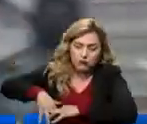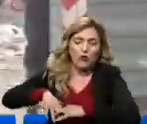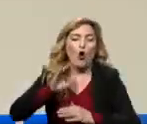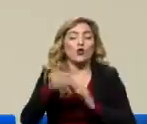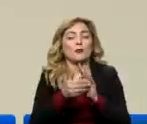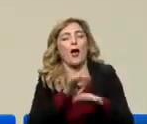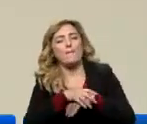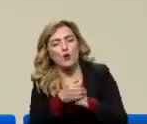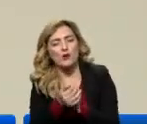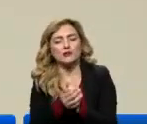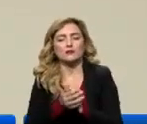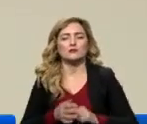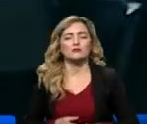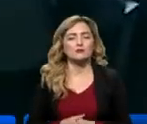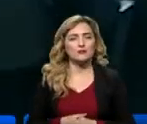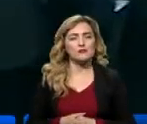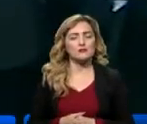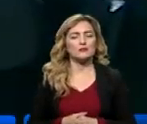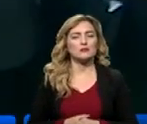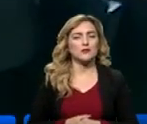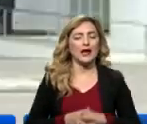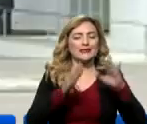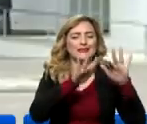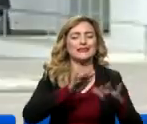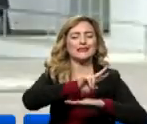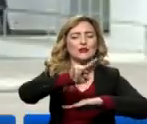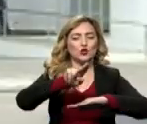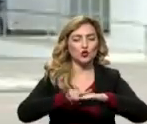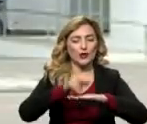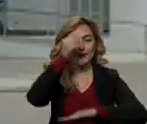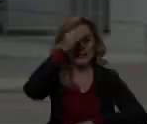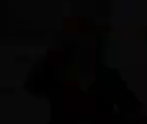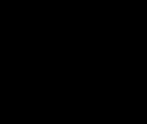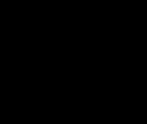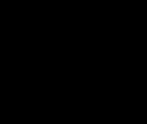asegurando que se está reconstruyendo la SENAIN. Dayana Monroy, 24 horas.